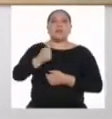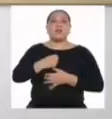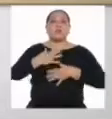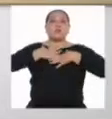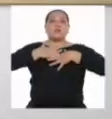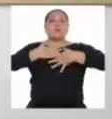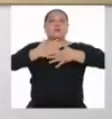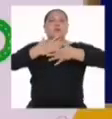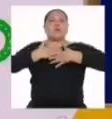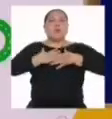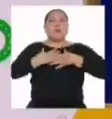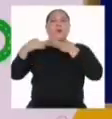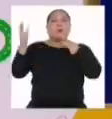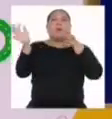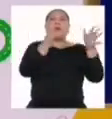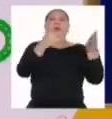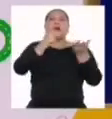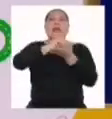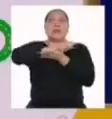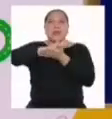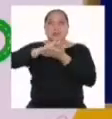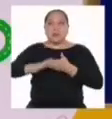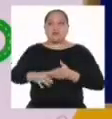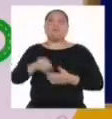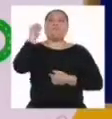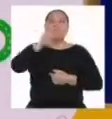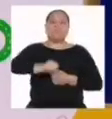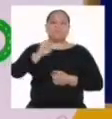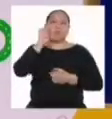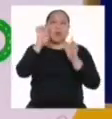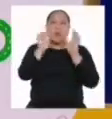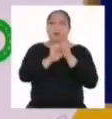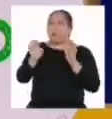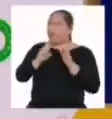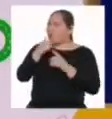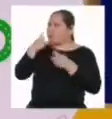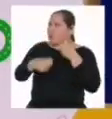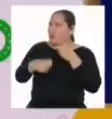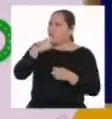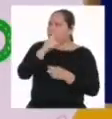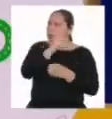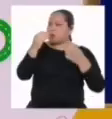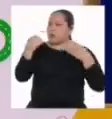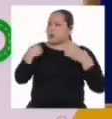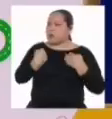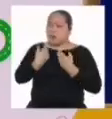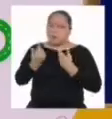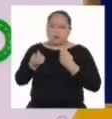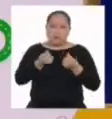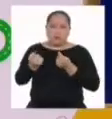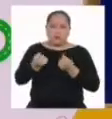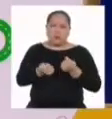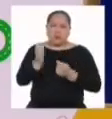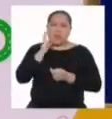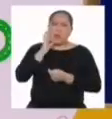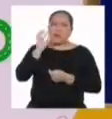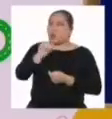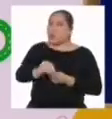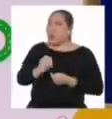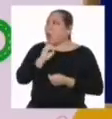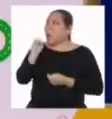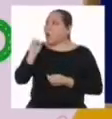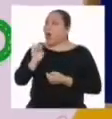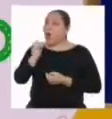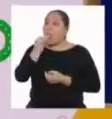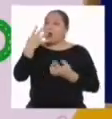respirar aire limpio. Por ejemplo, un problema muy grave es cuando no se cuenta con un adecuado manejo de residuos o cuando algunas